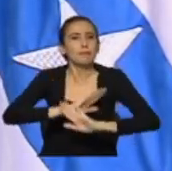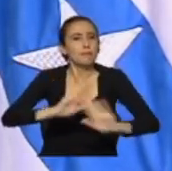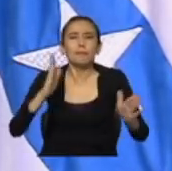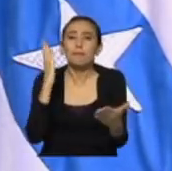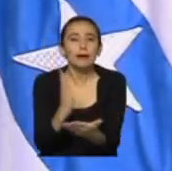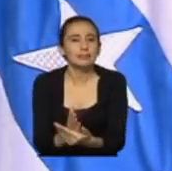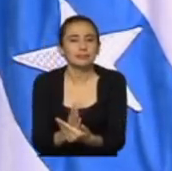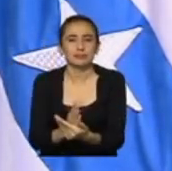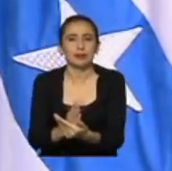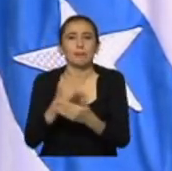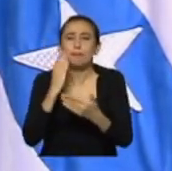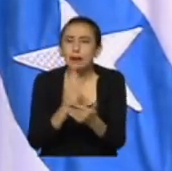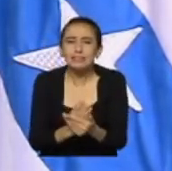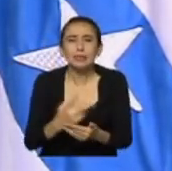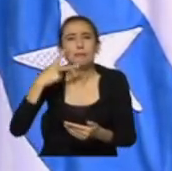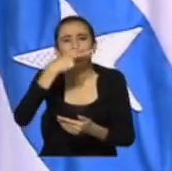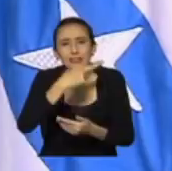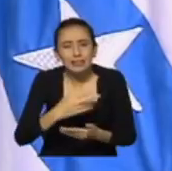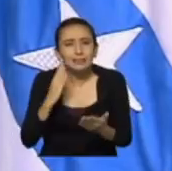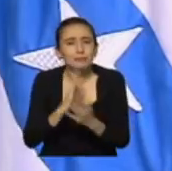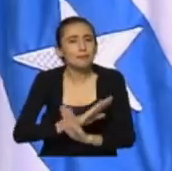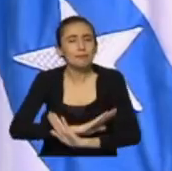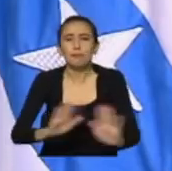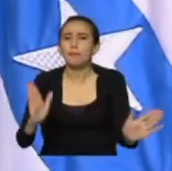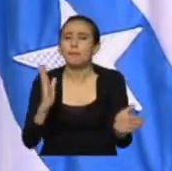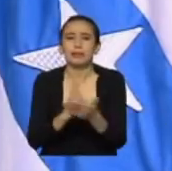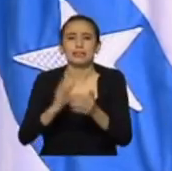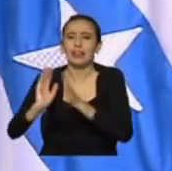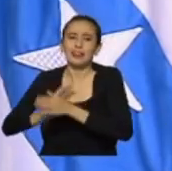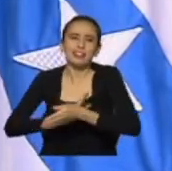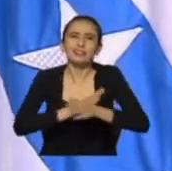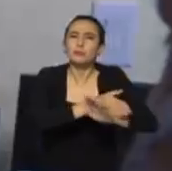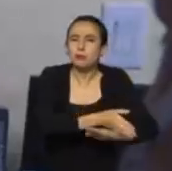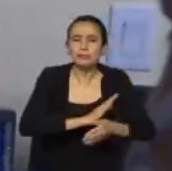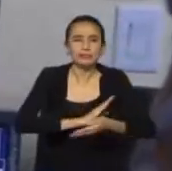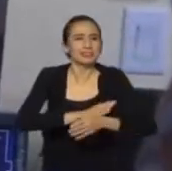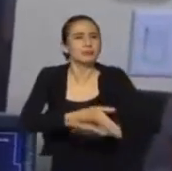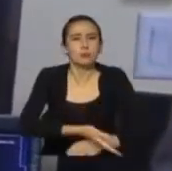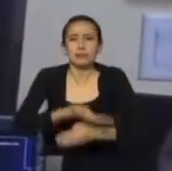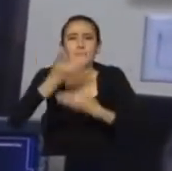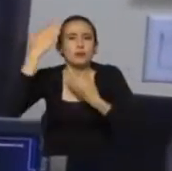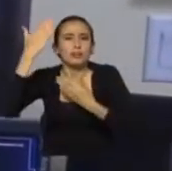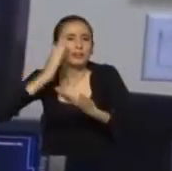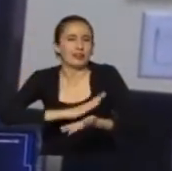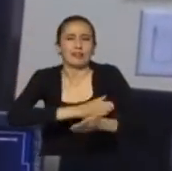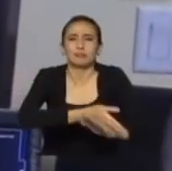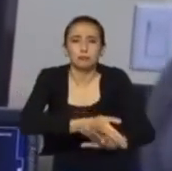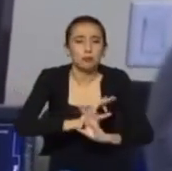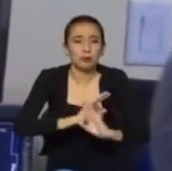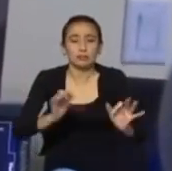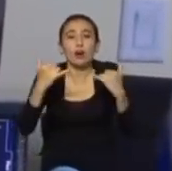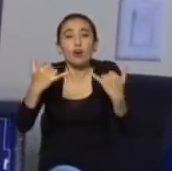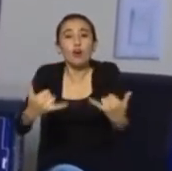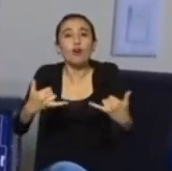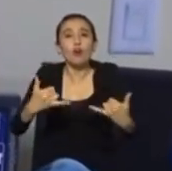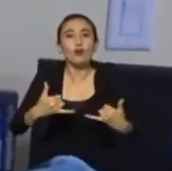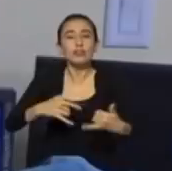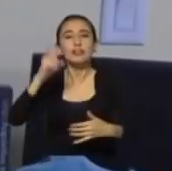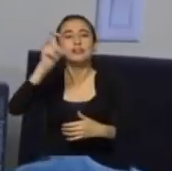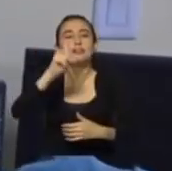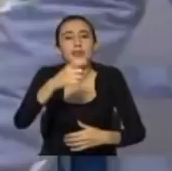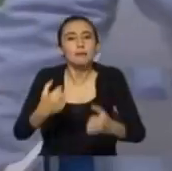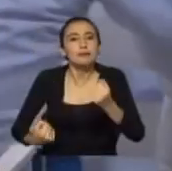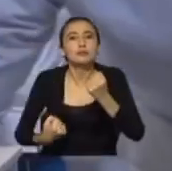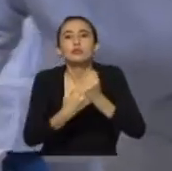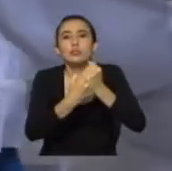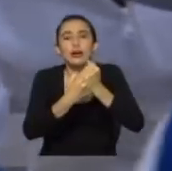ahora no habrá momento para esta bronca son sã de la política hoy es el momento de luchar por el ecuador